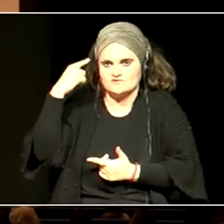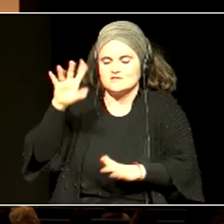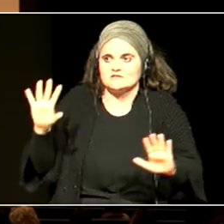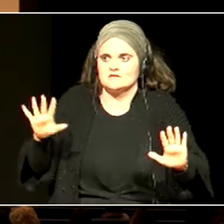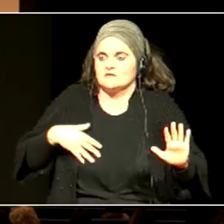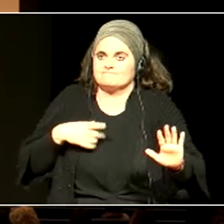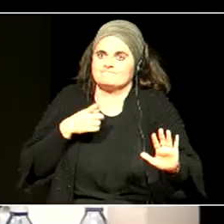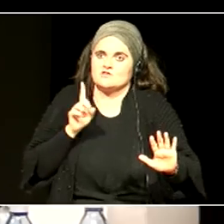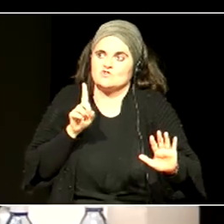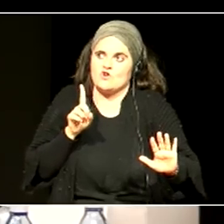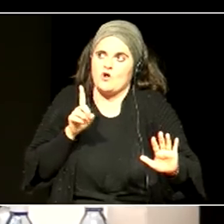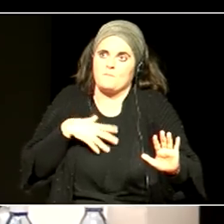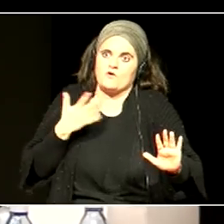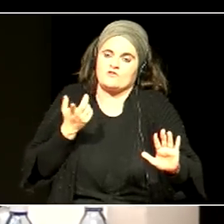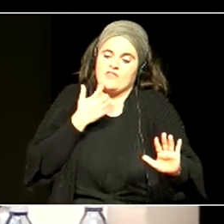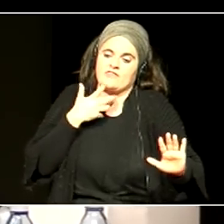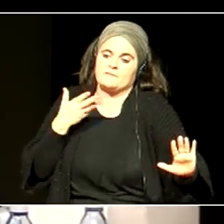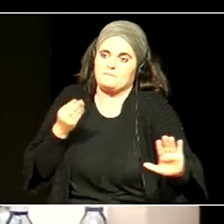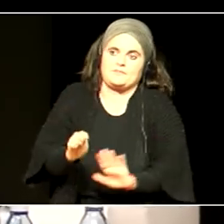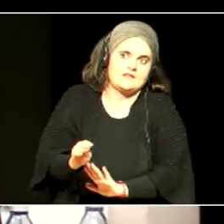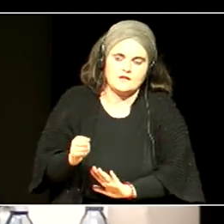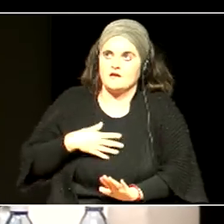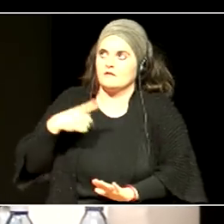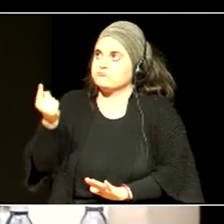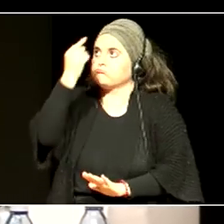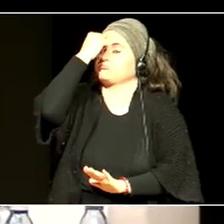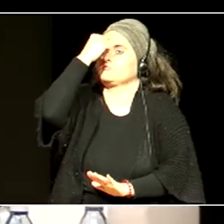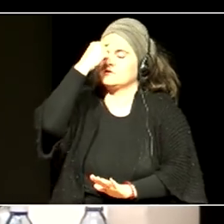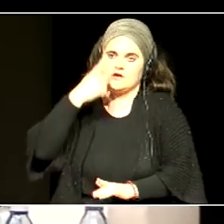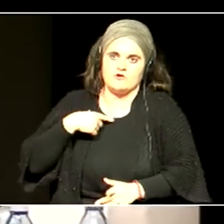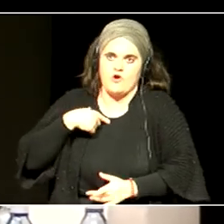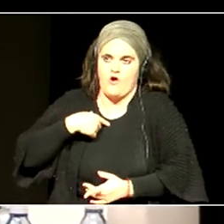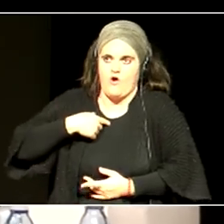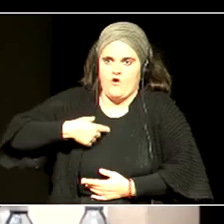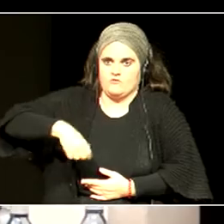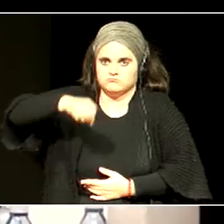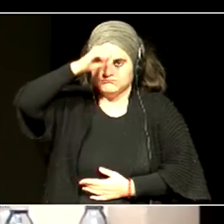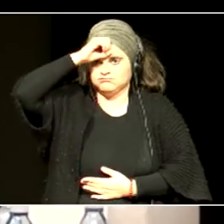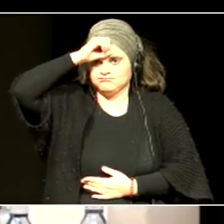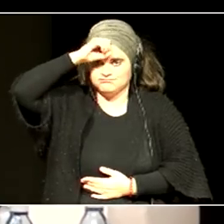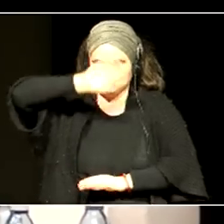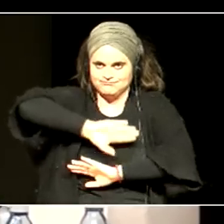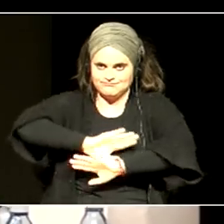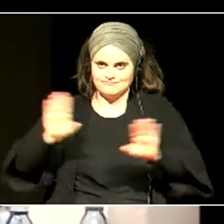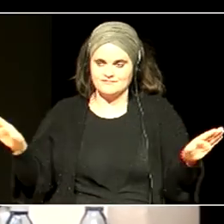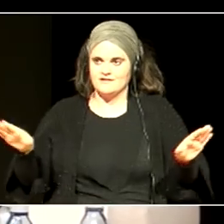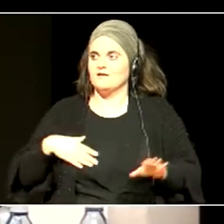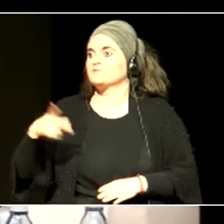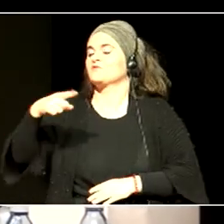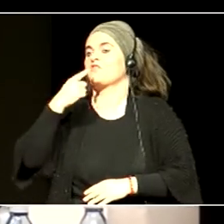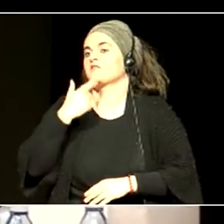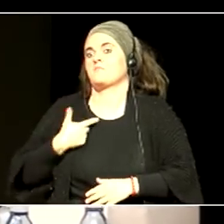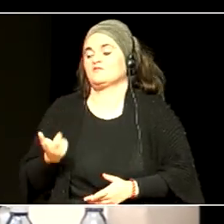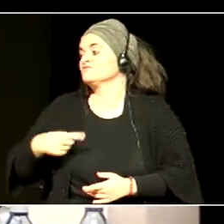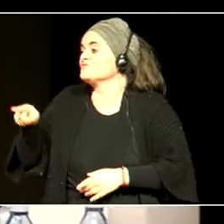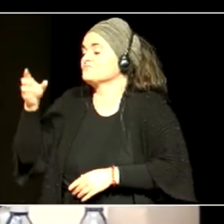solo era cosas que se te vienen siendo inculta y letrada decir sea que me podéis decir no